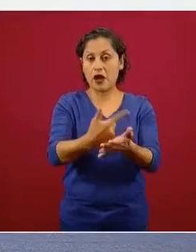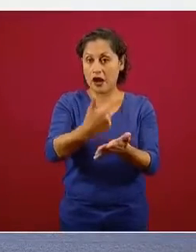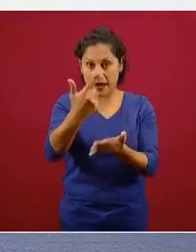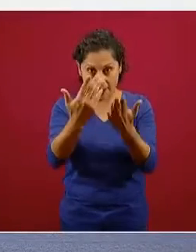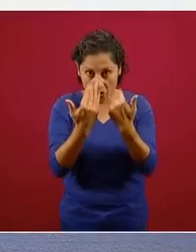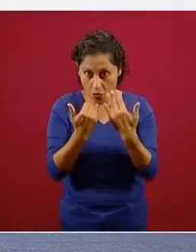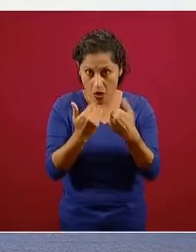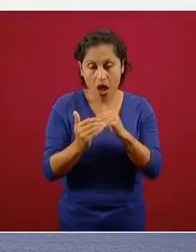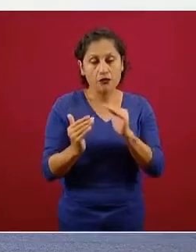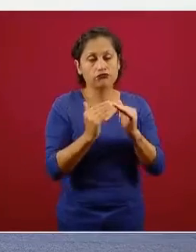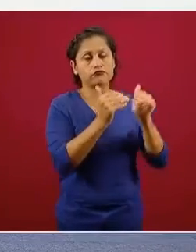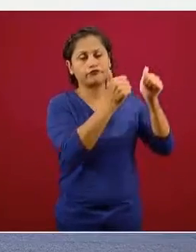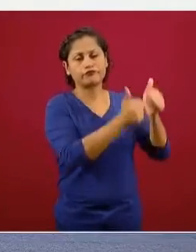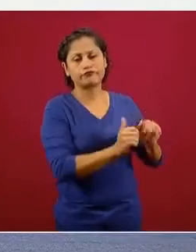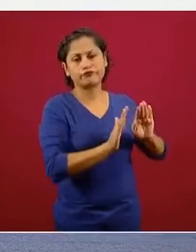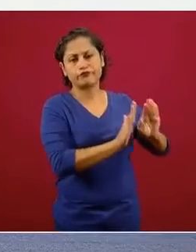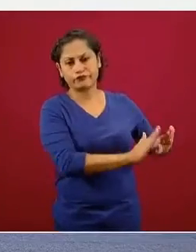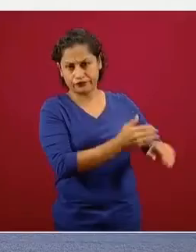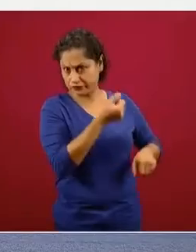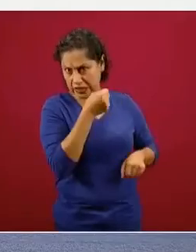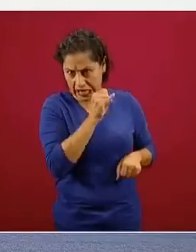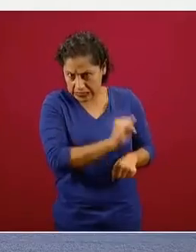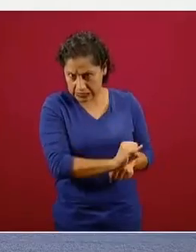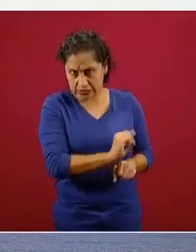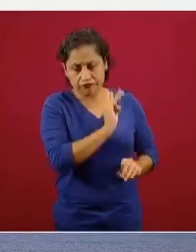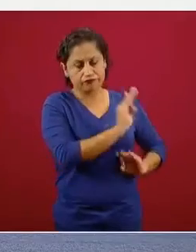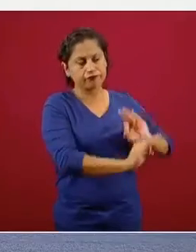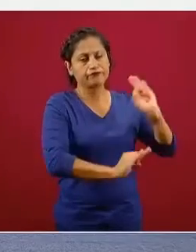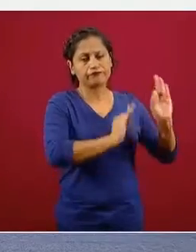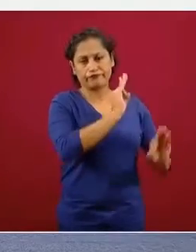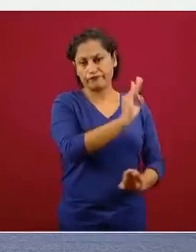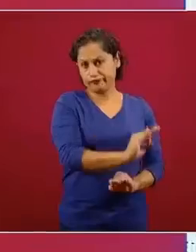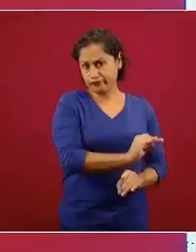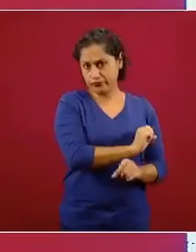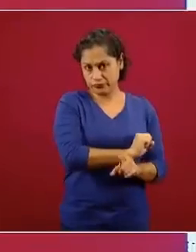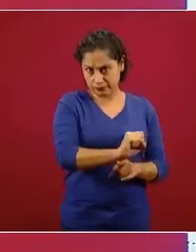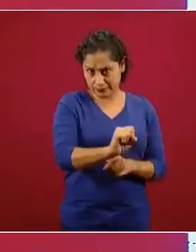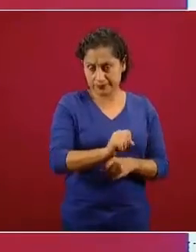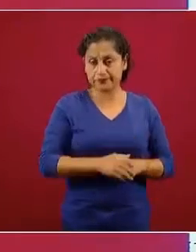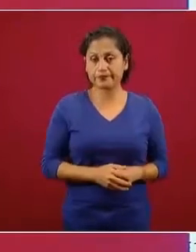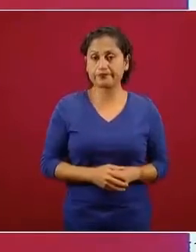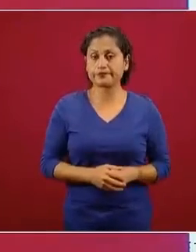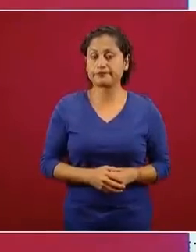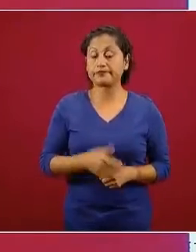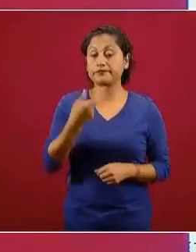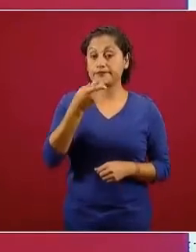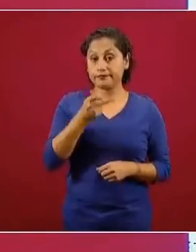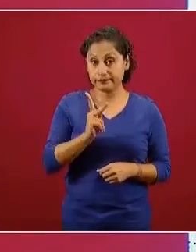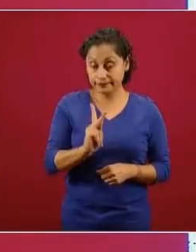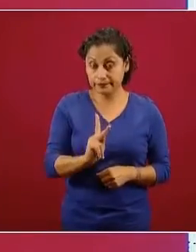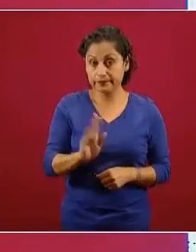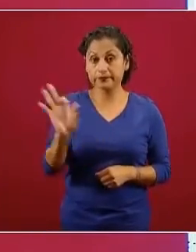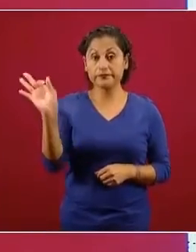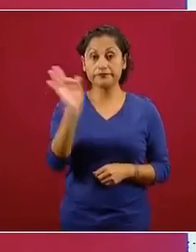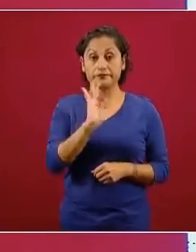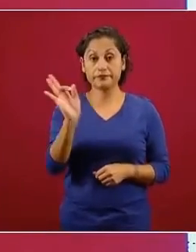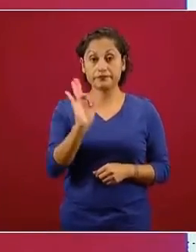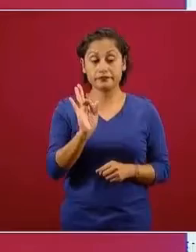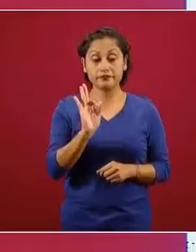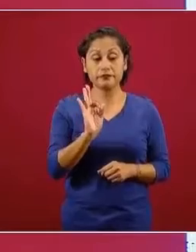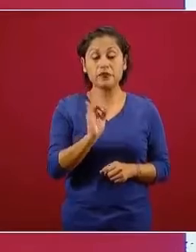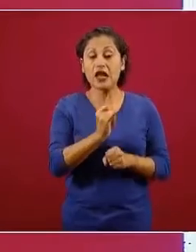enferma de COVID cuando no tiene síntomas graves. Si en la valoración médica se identifica que